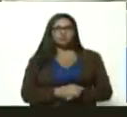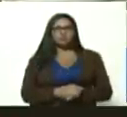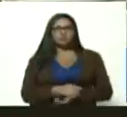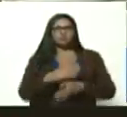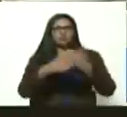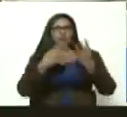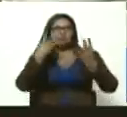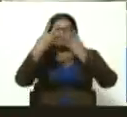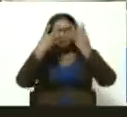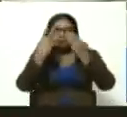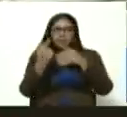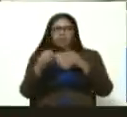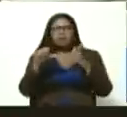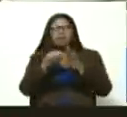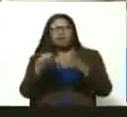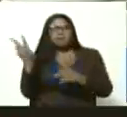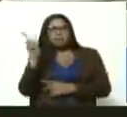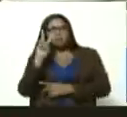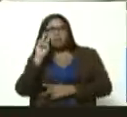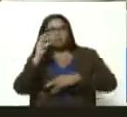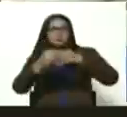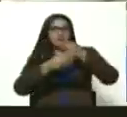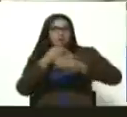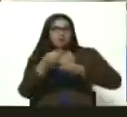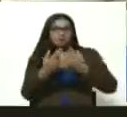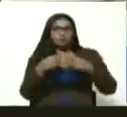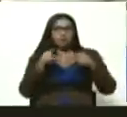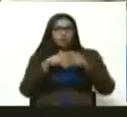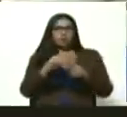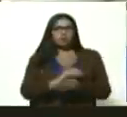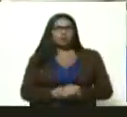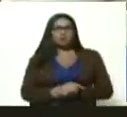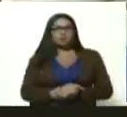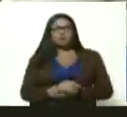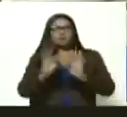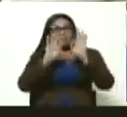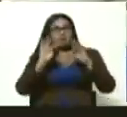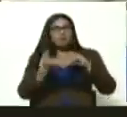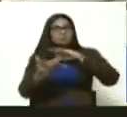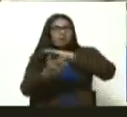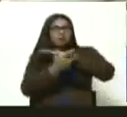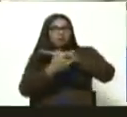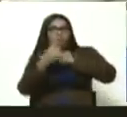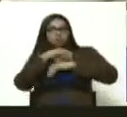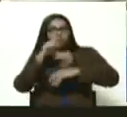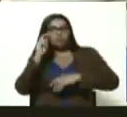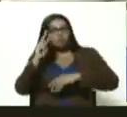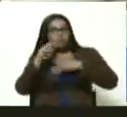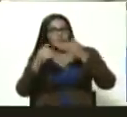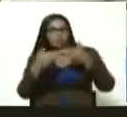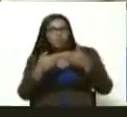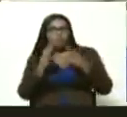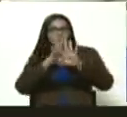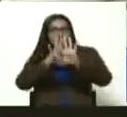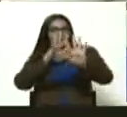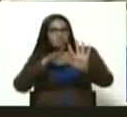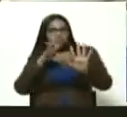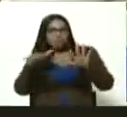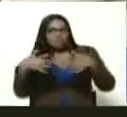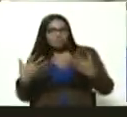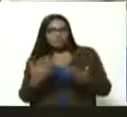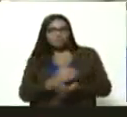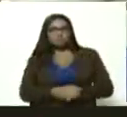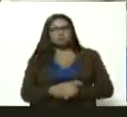irán-venezuela se realizó pues media tecnológica y vimos una gran cantidad de